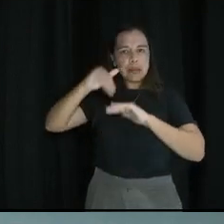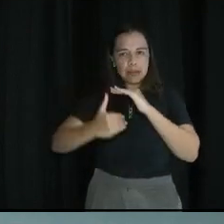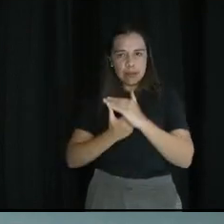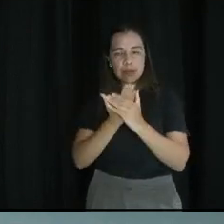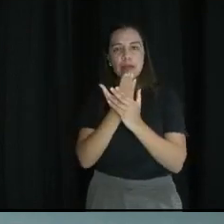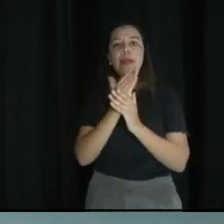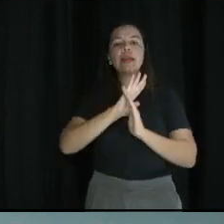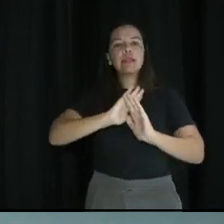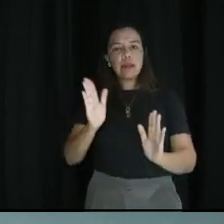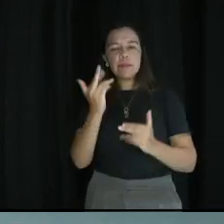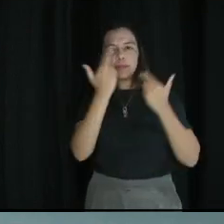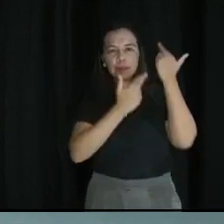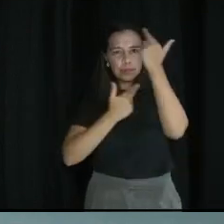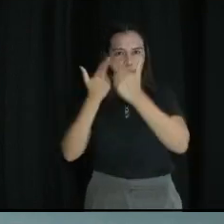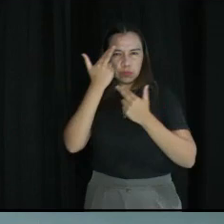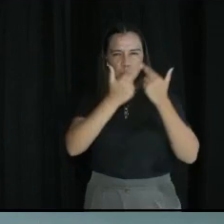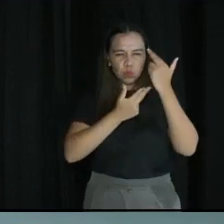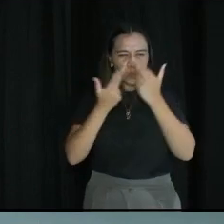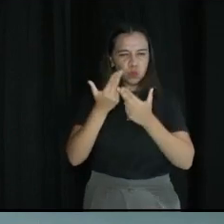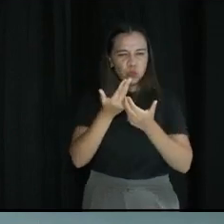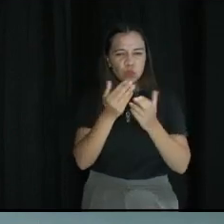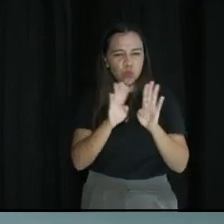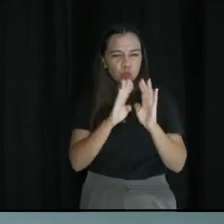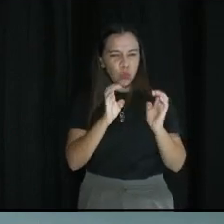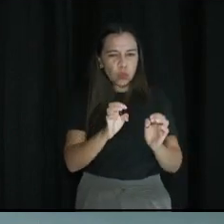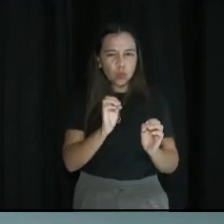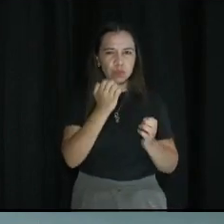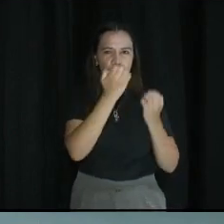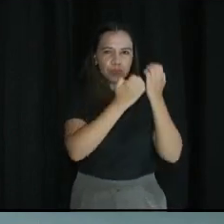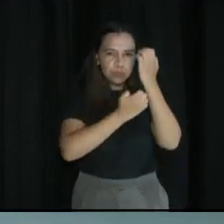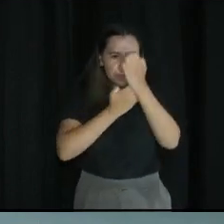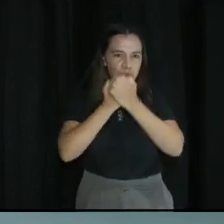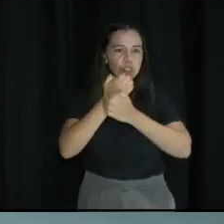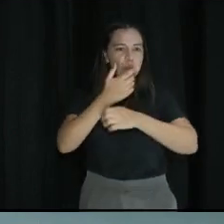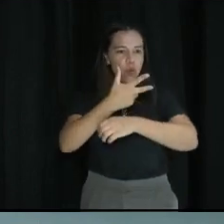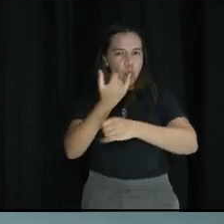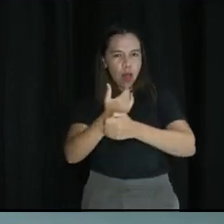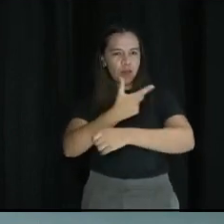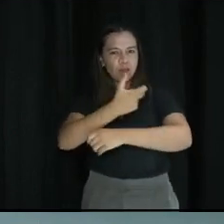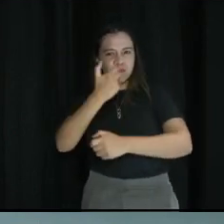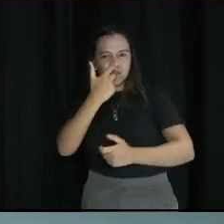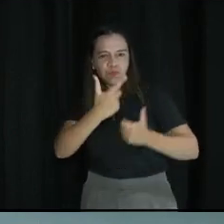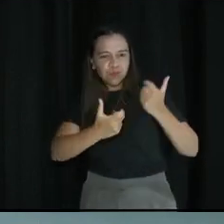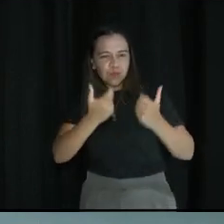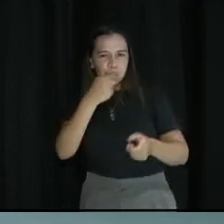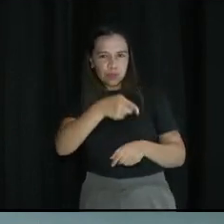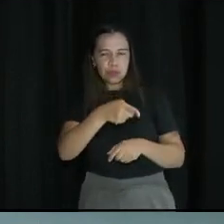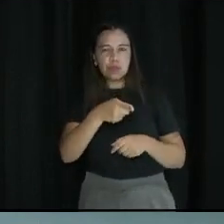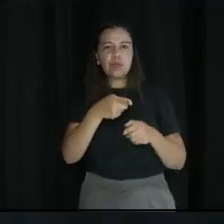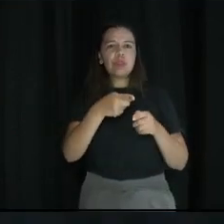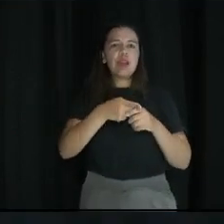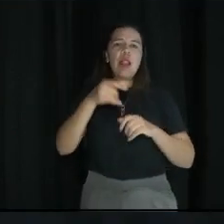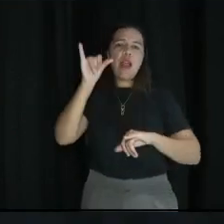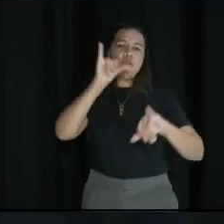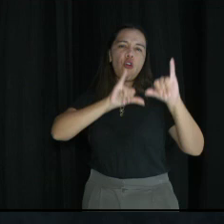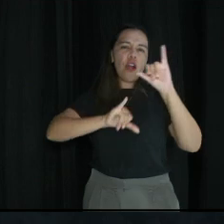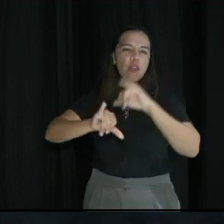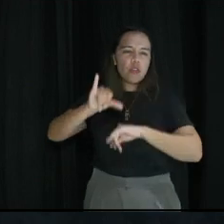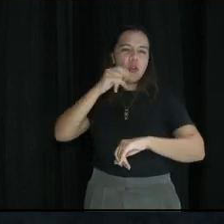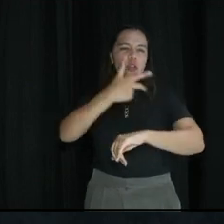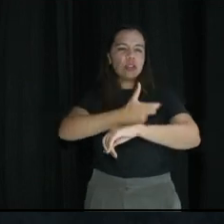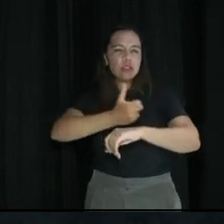realizamos el manejo, la contención química para realizar su valoración, estudios de laboratorio,